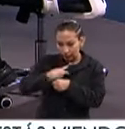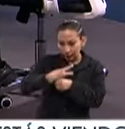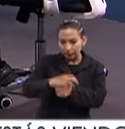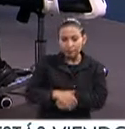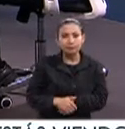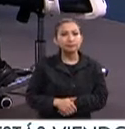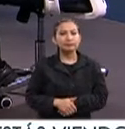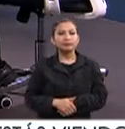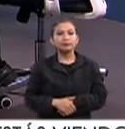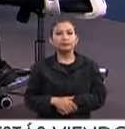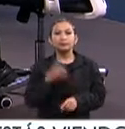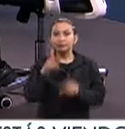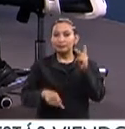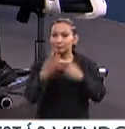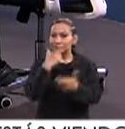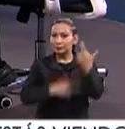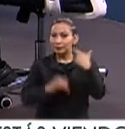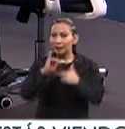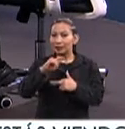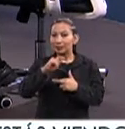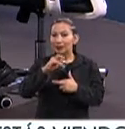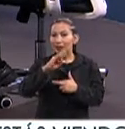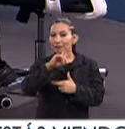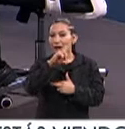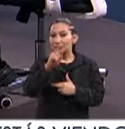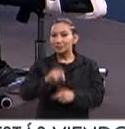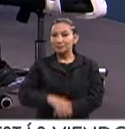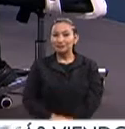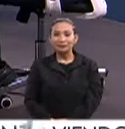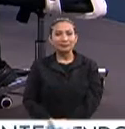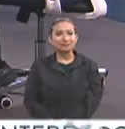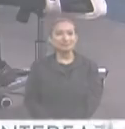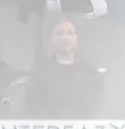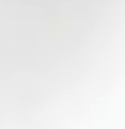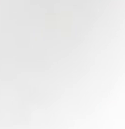invitación. Muchas gracias. Una pausa, regresamos. Esto es Interfaz.